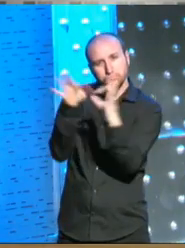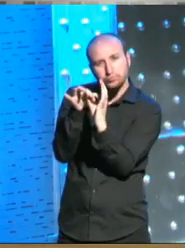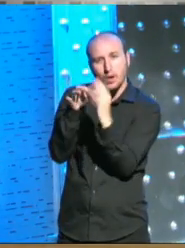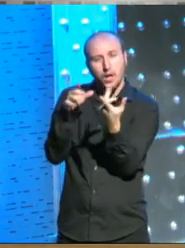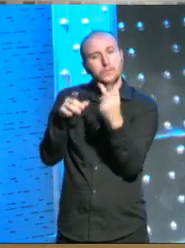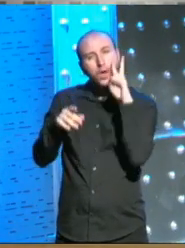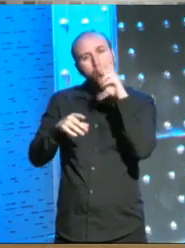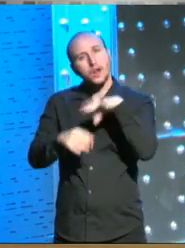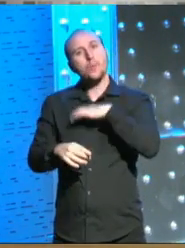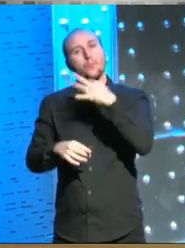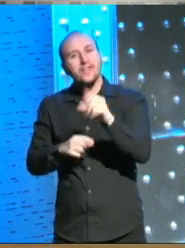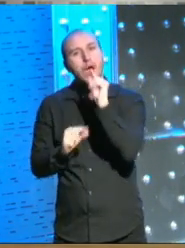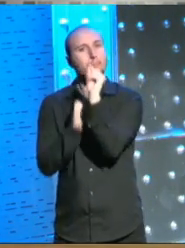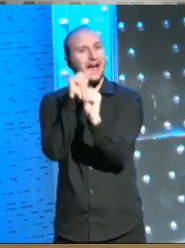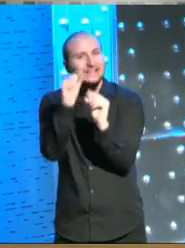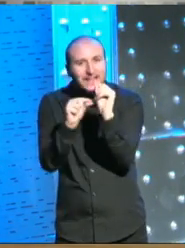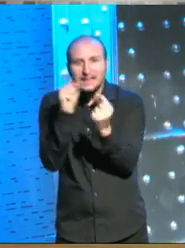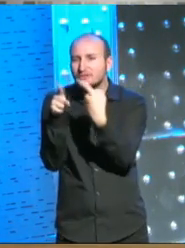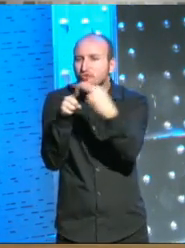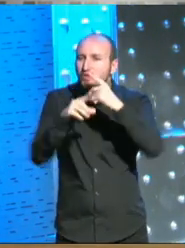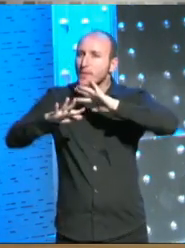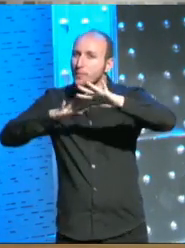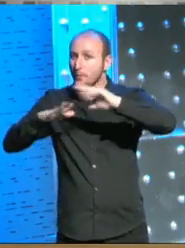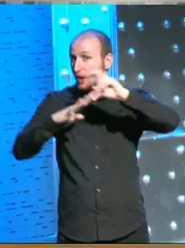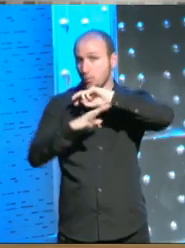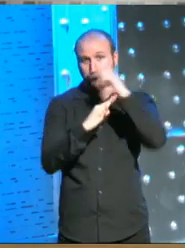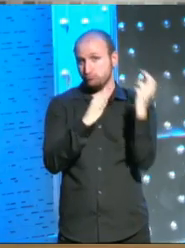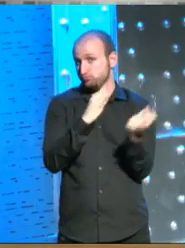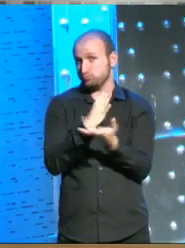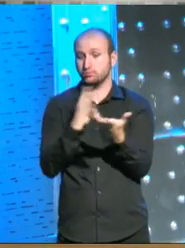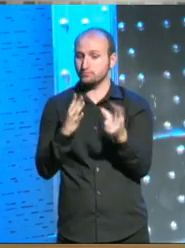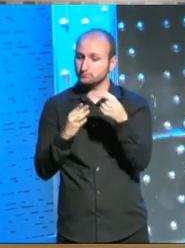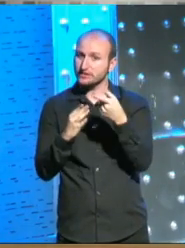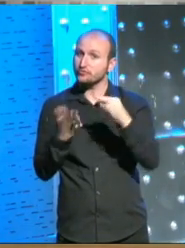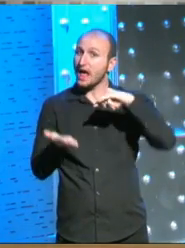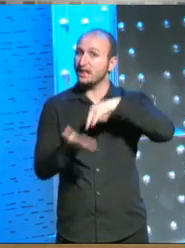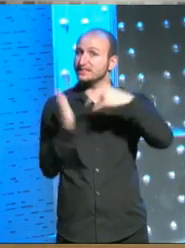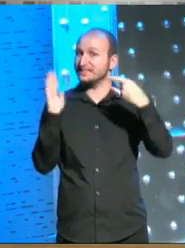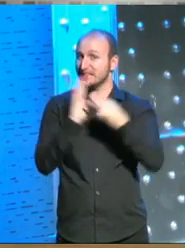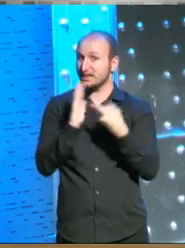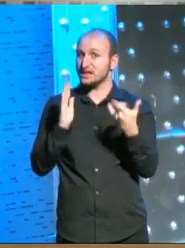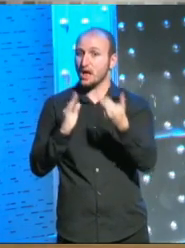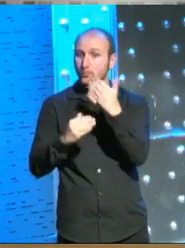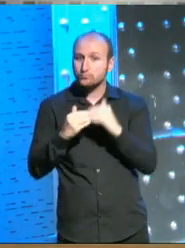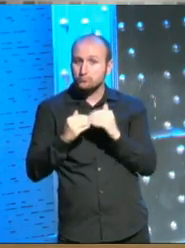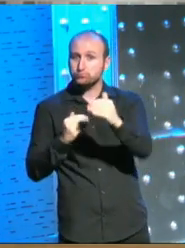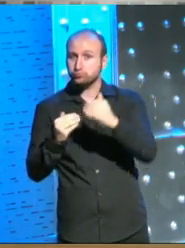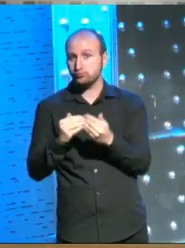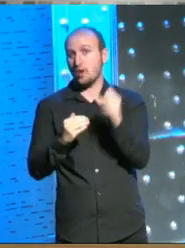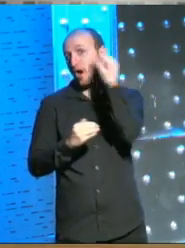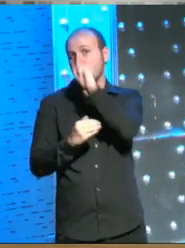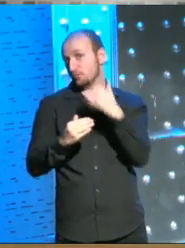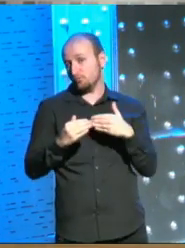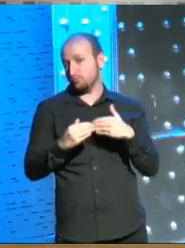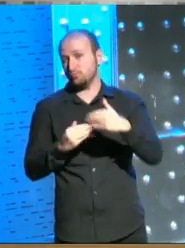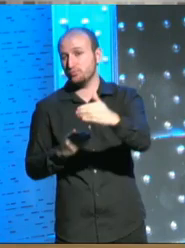ver las bacterias que se mueven, etcétera, etcétera. Técnica, por cierto, que heredará años más tarde un